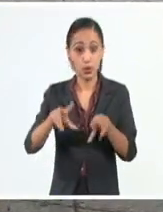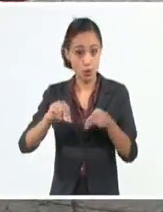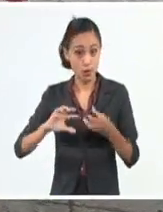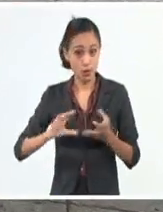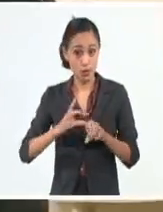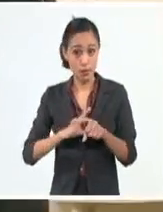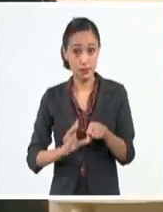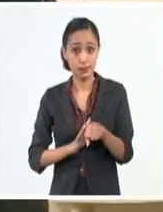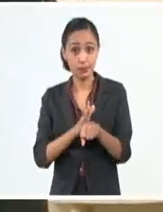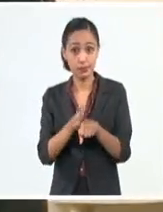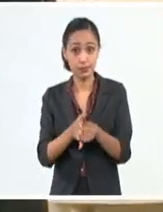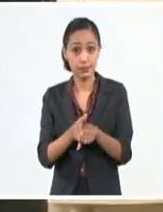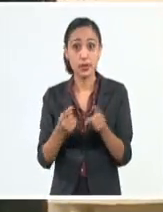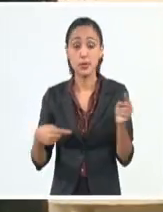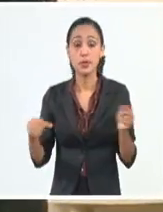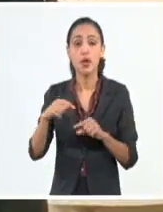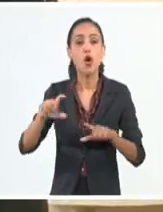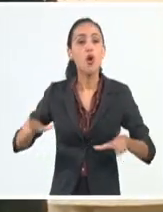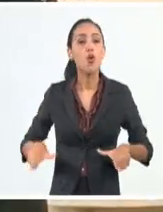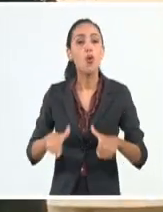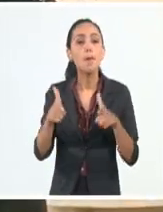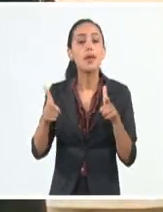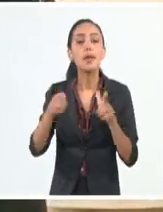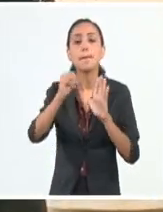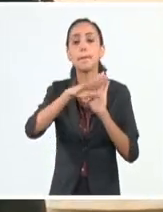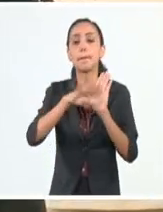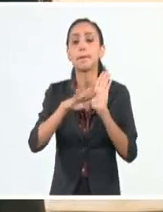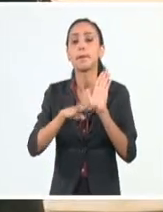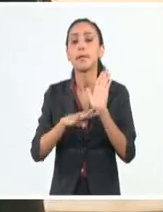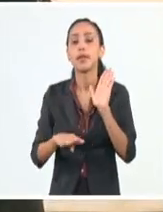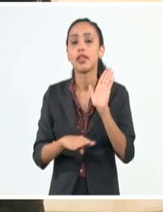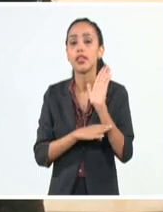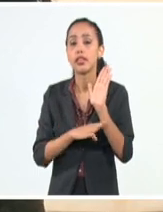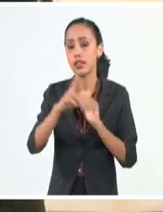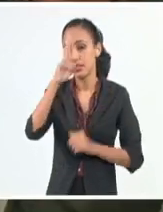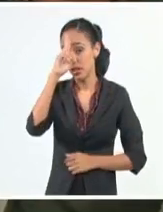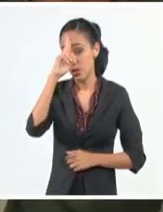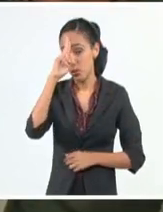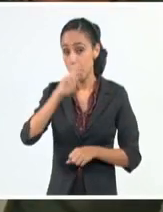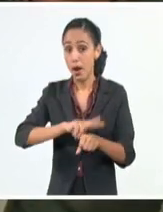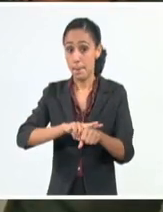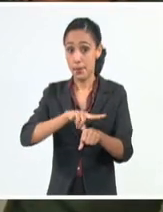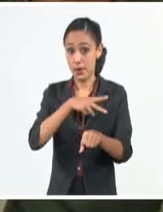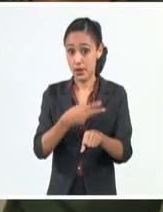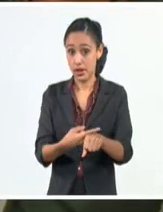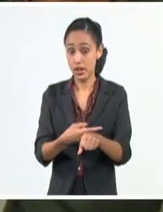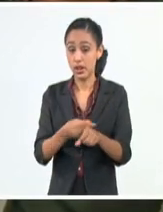variantes, el cumplimiento riguroso de los protocolos sanitarios previenen los contagios y la